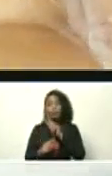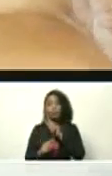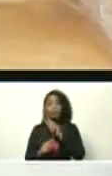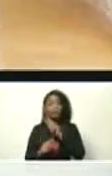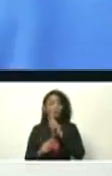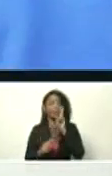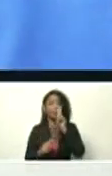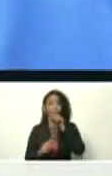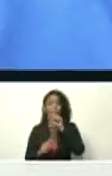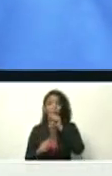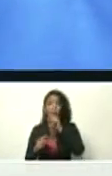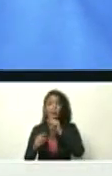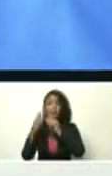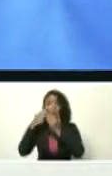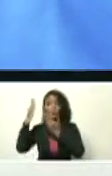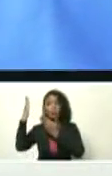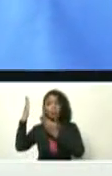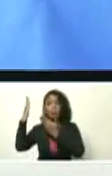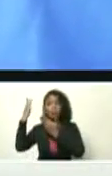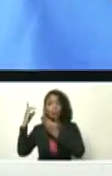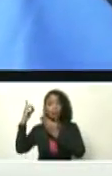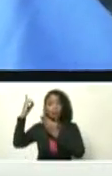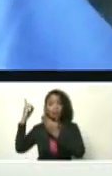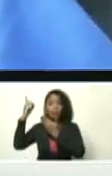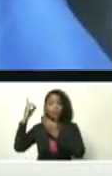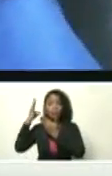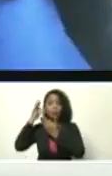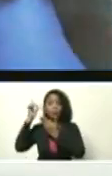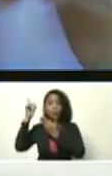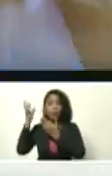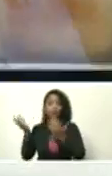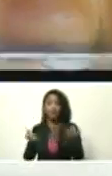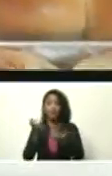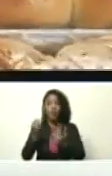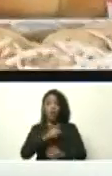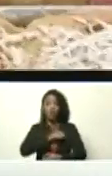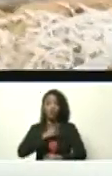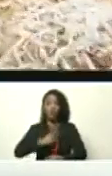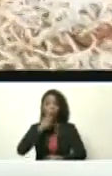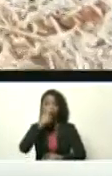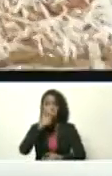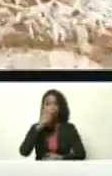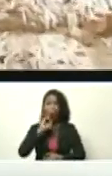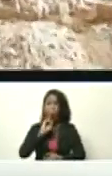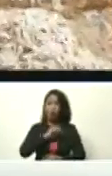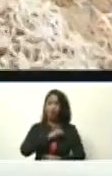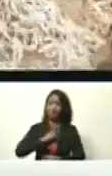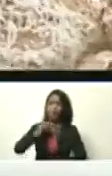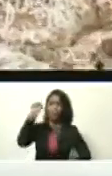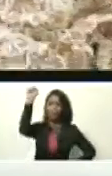Mira, mira, mira, mira, mira, eso es lo que hace Lisbeth allá. Mira, Super Bigote o Superman.